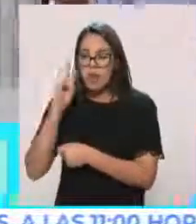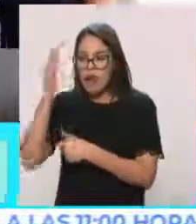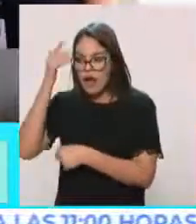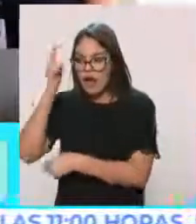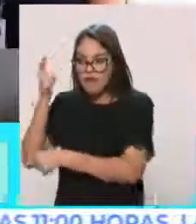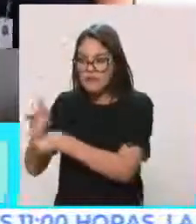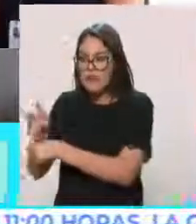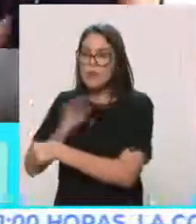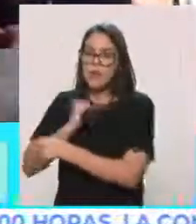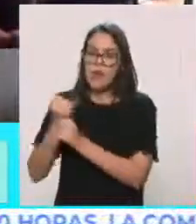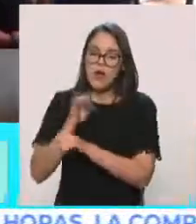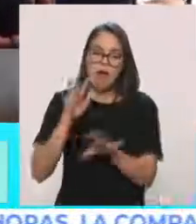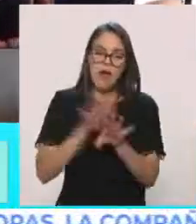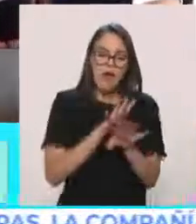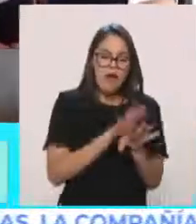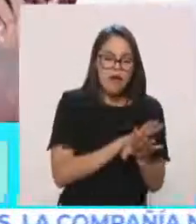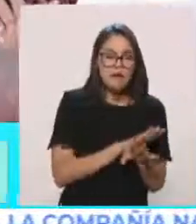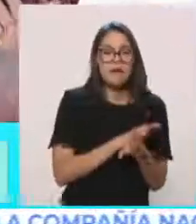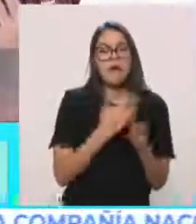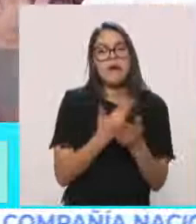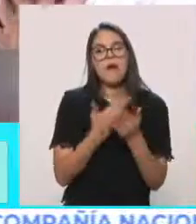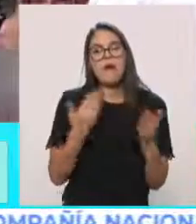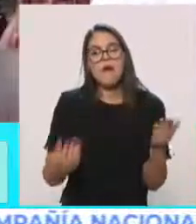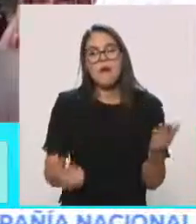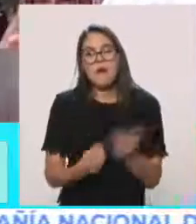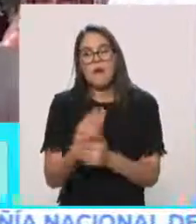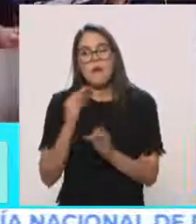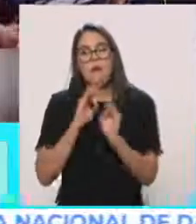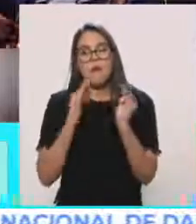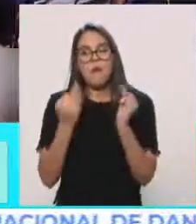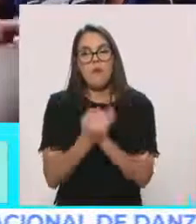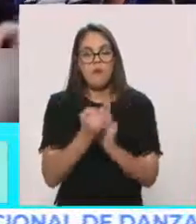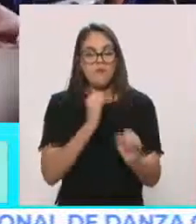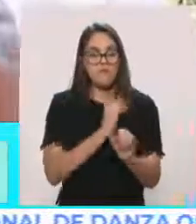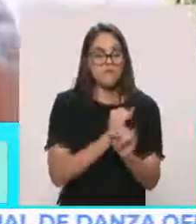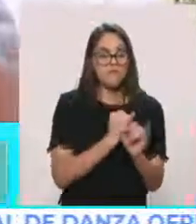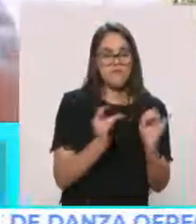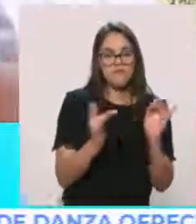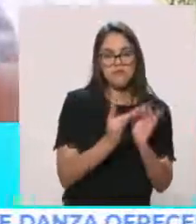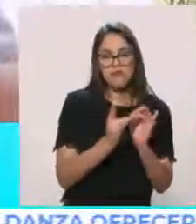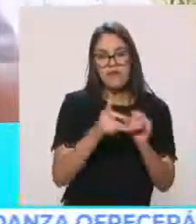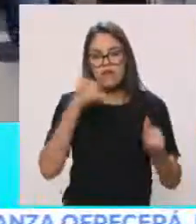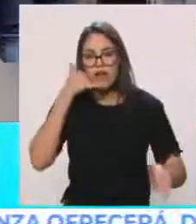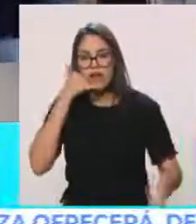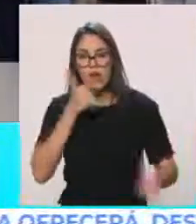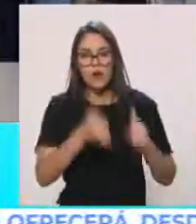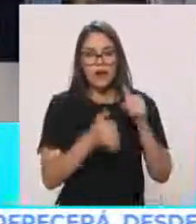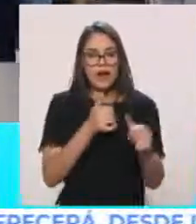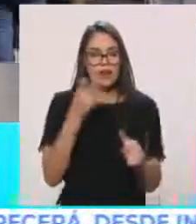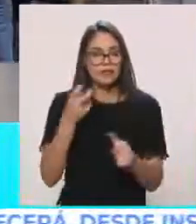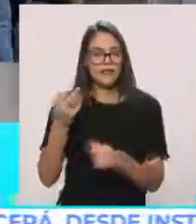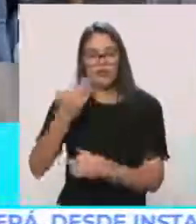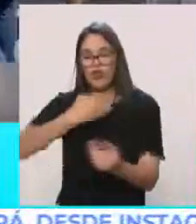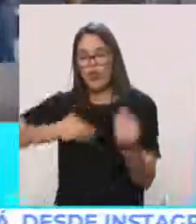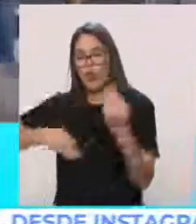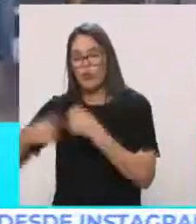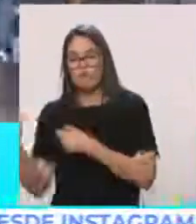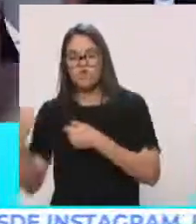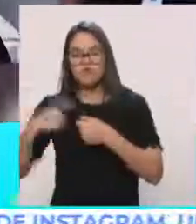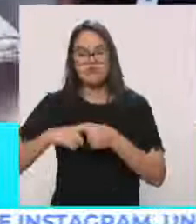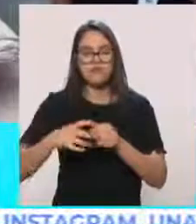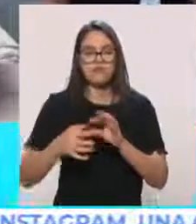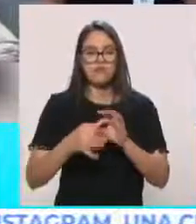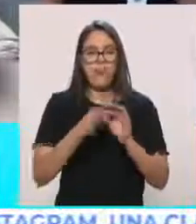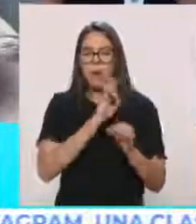el tema digital, el tema de las capacidades institucionales, todo está al servicio de las personas en esta coyuntura. Una de las